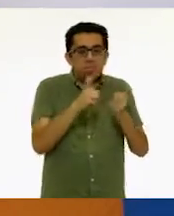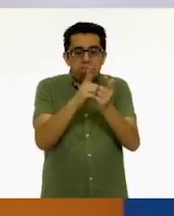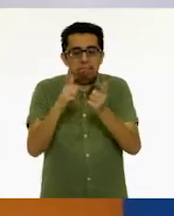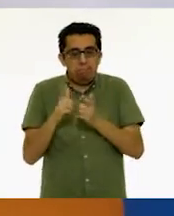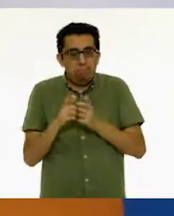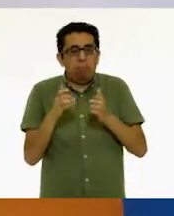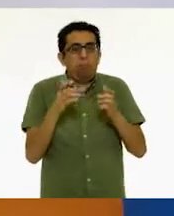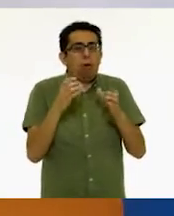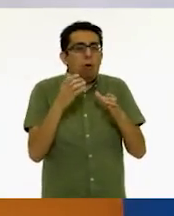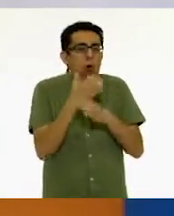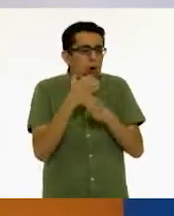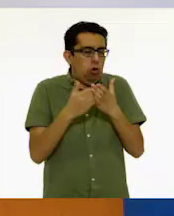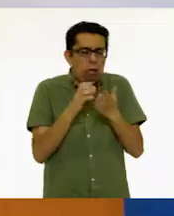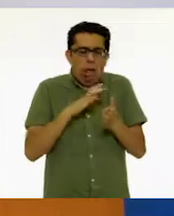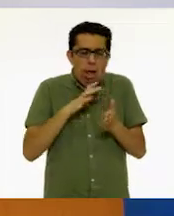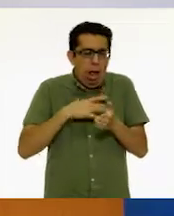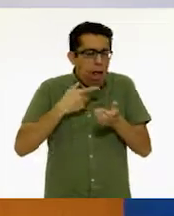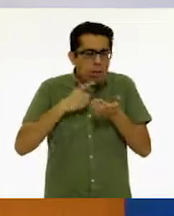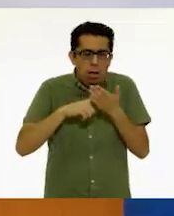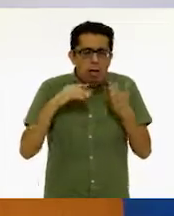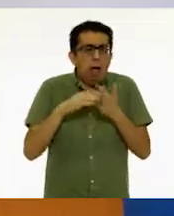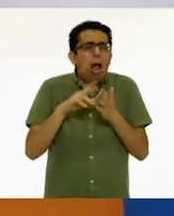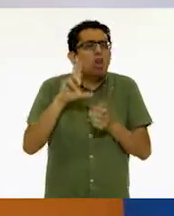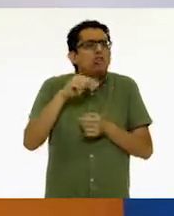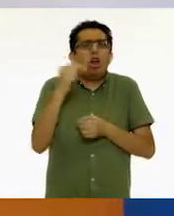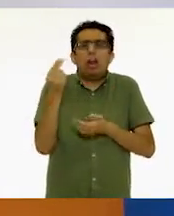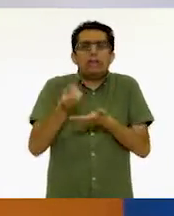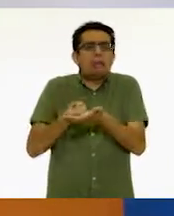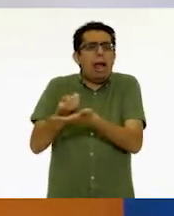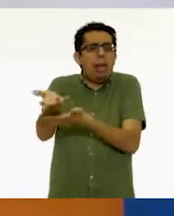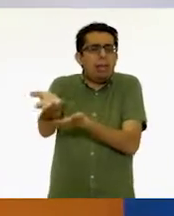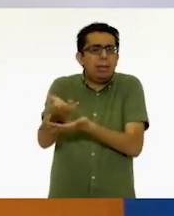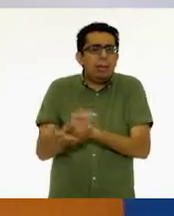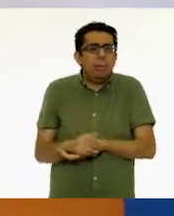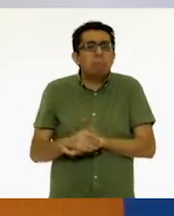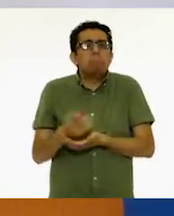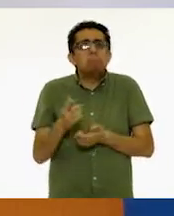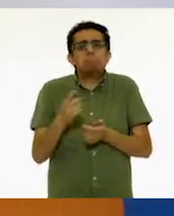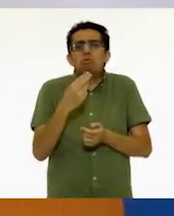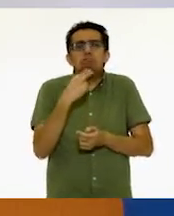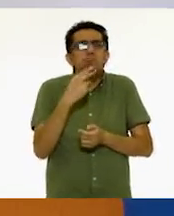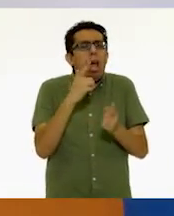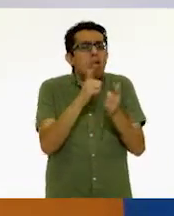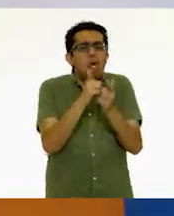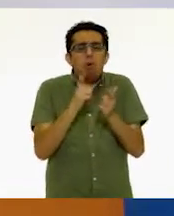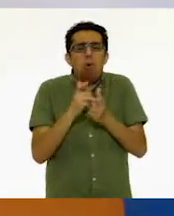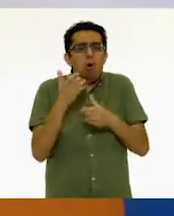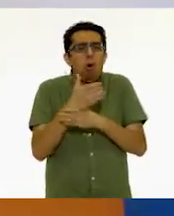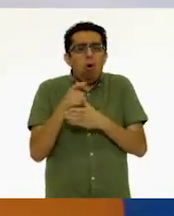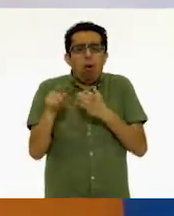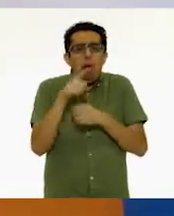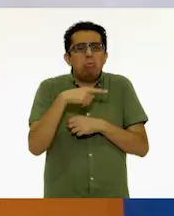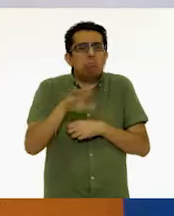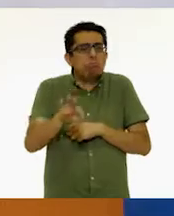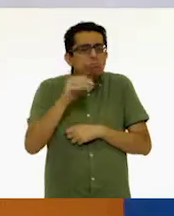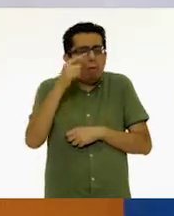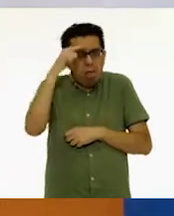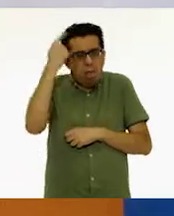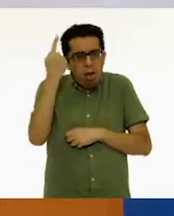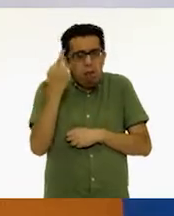casa. Recuerden que no es necesario salir. Pueden usar cualquier grupo de objetos que tengan a la mano. Pueden